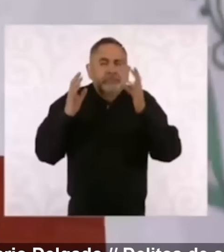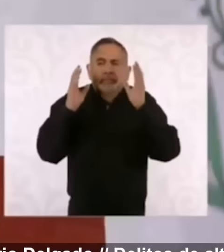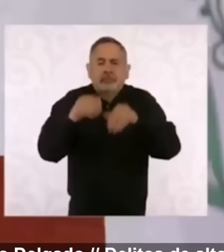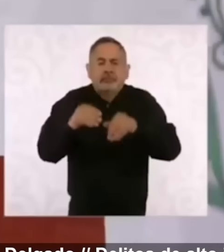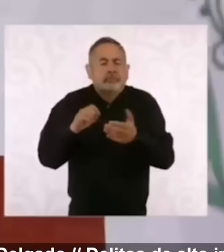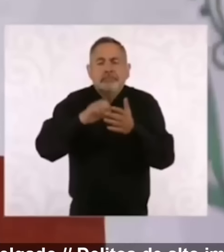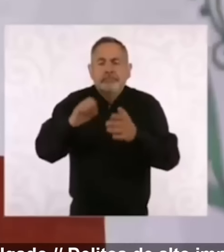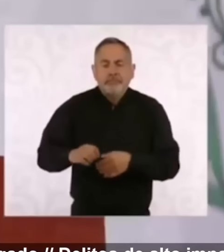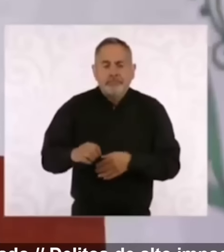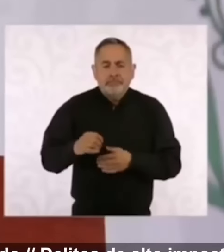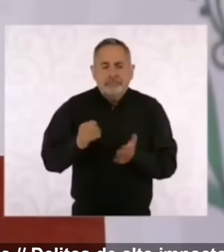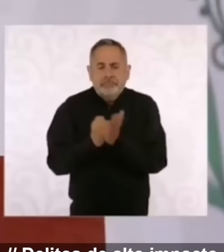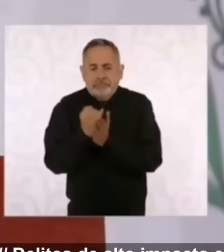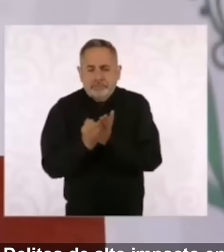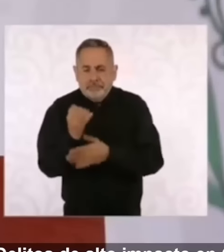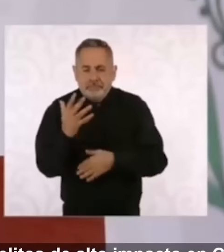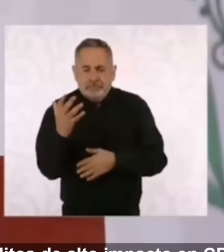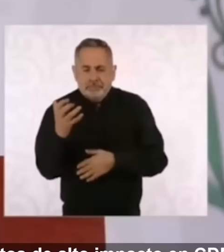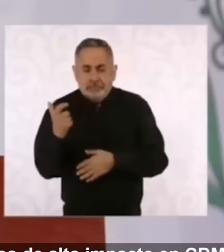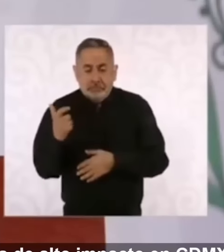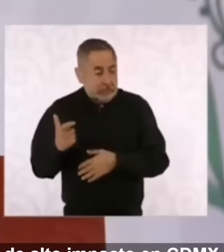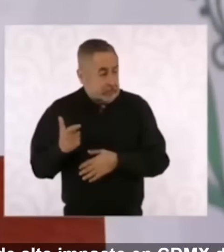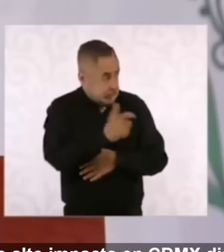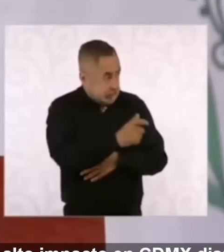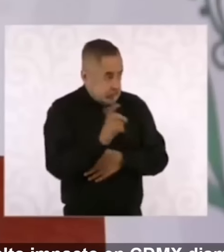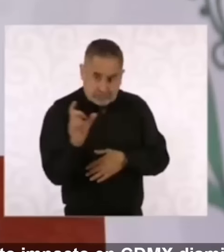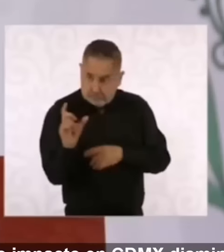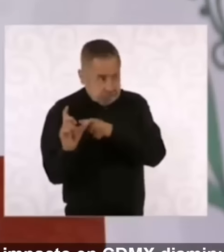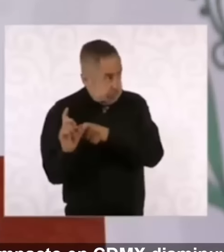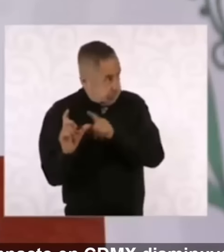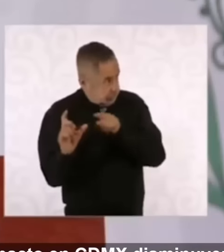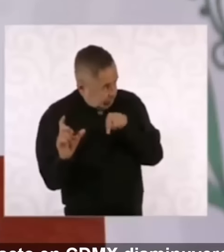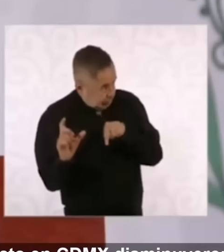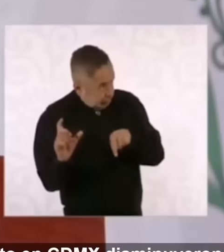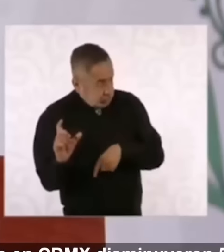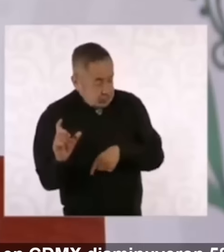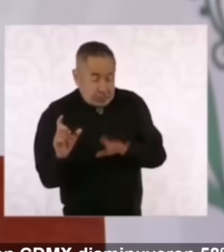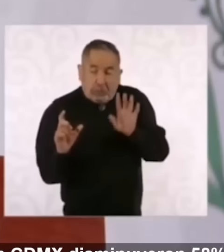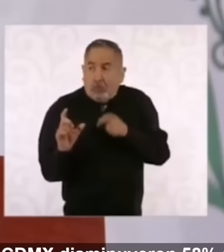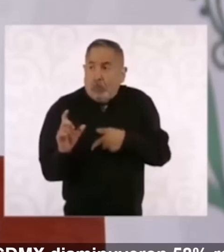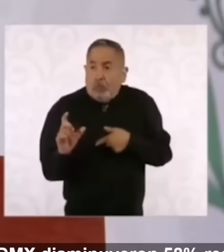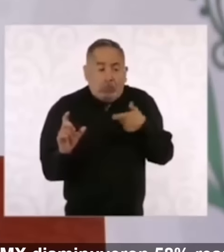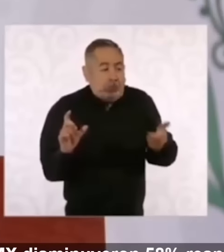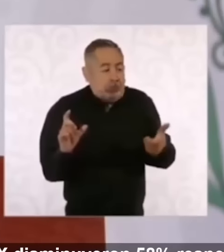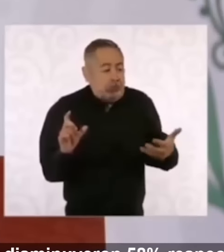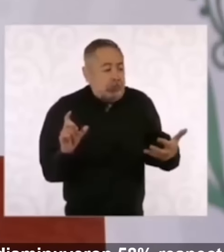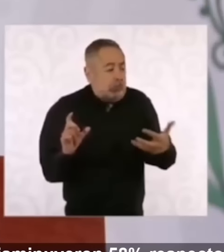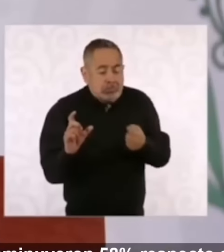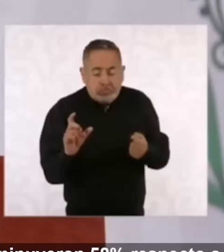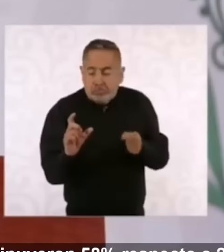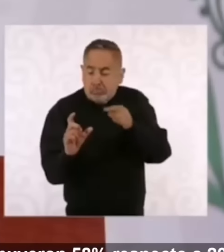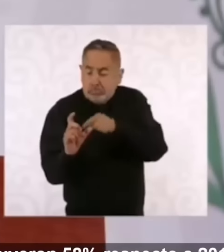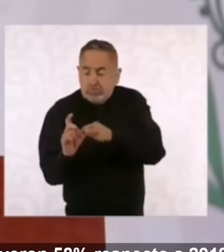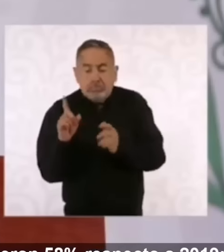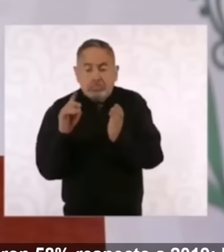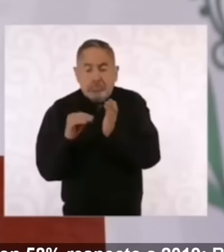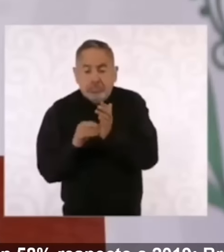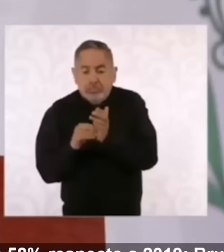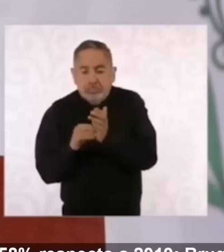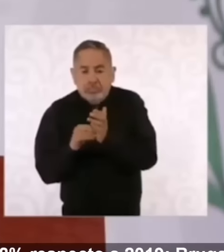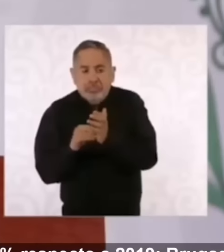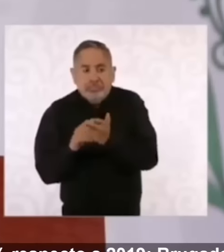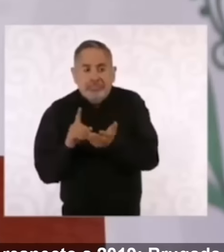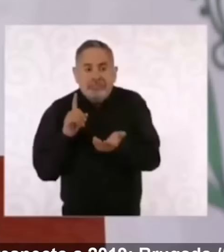apuesta 500 pesos de una tarjeta que le dieron y le dicen cuando apuesta, ganaste 1,000 pesos, cuando en realidad el